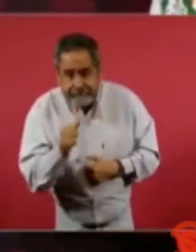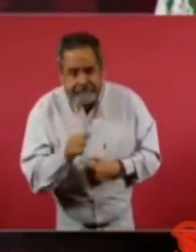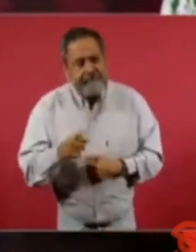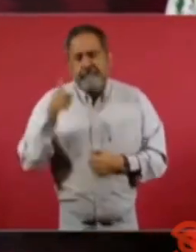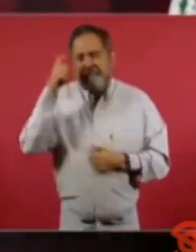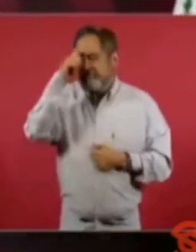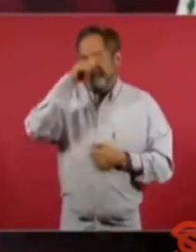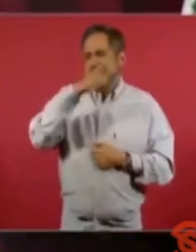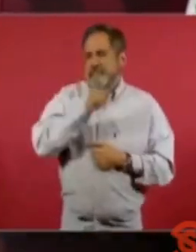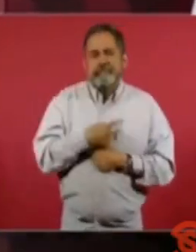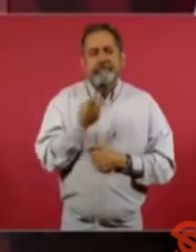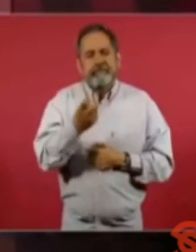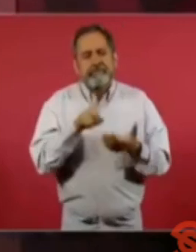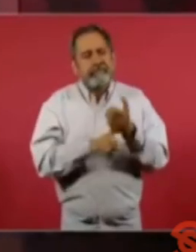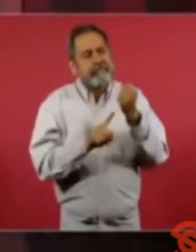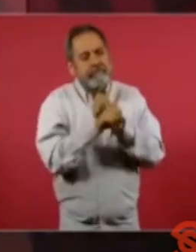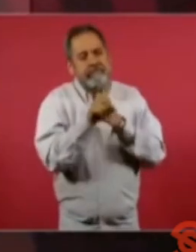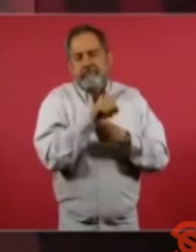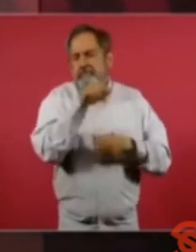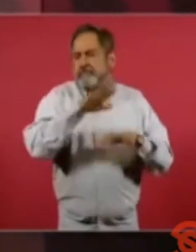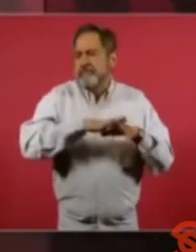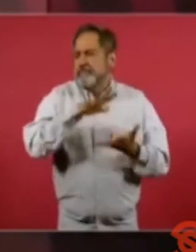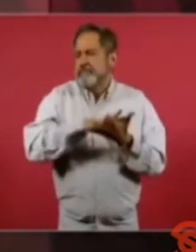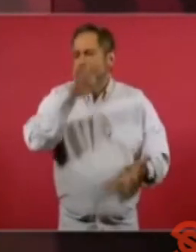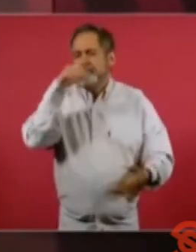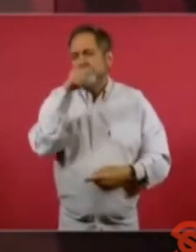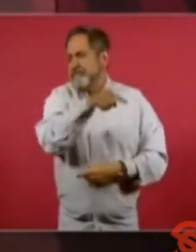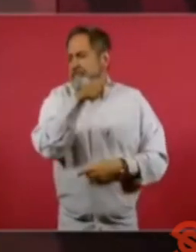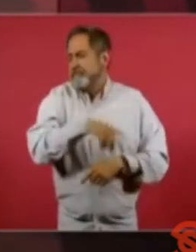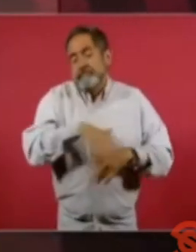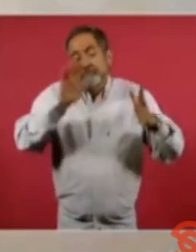el principal problema que tiene.